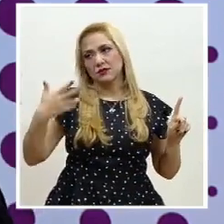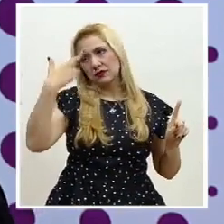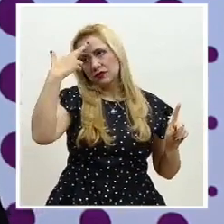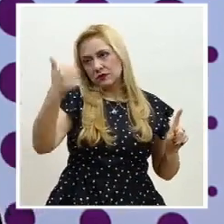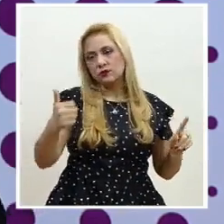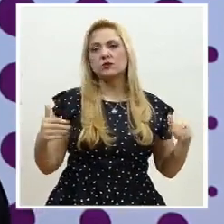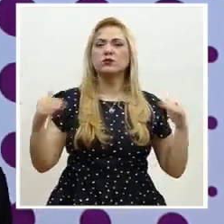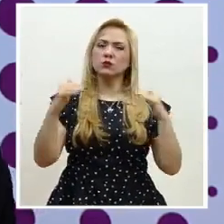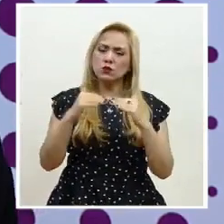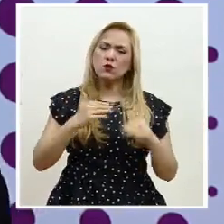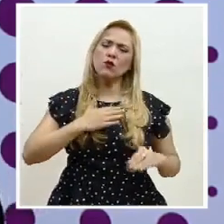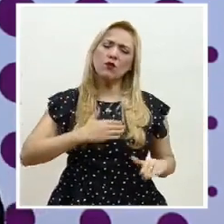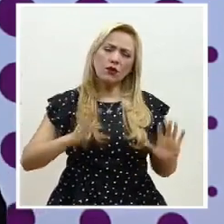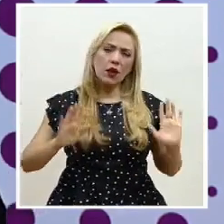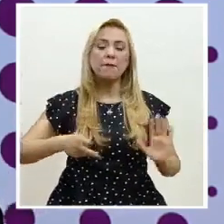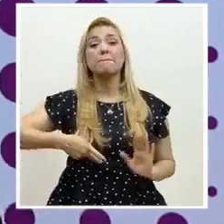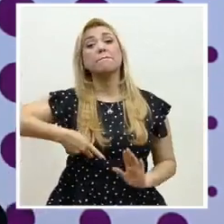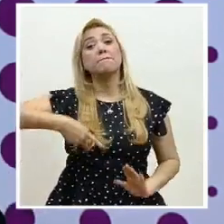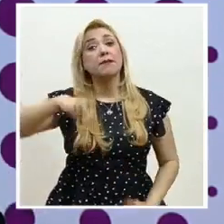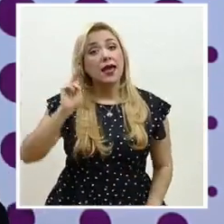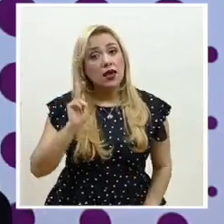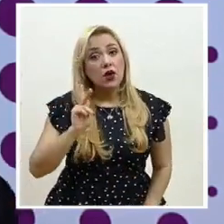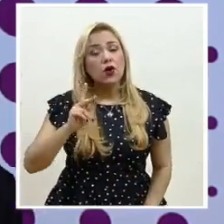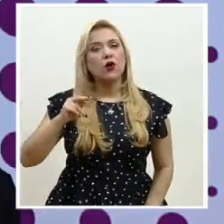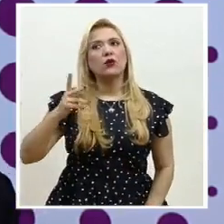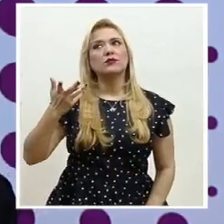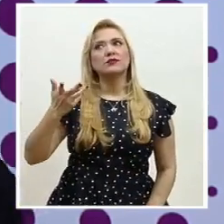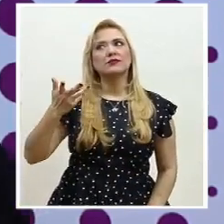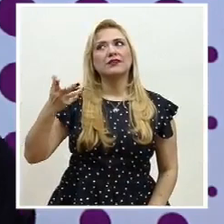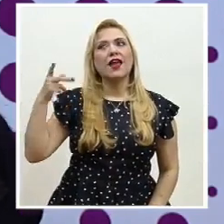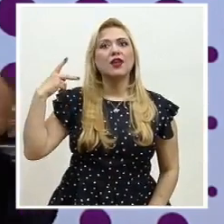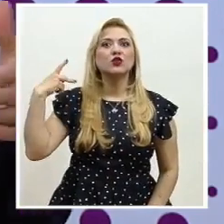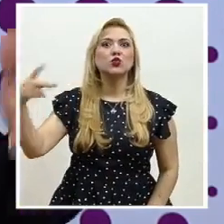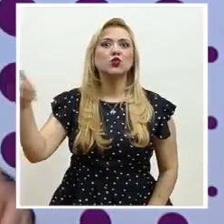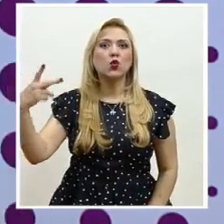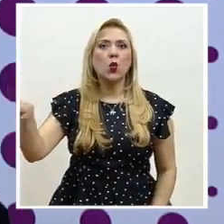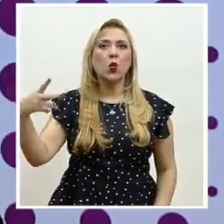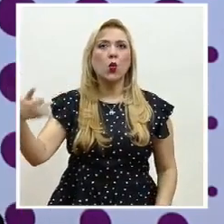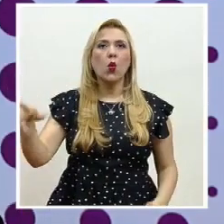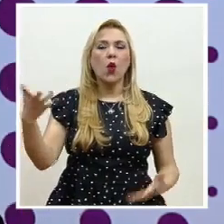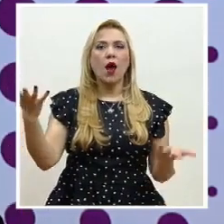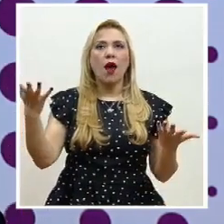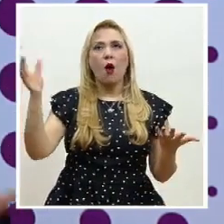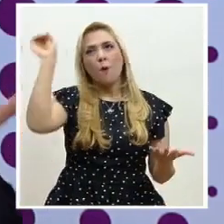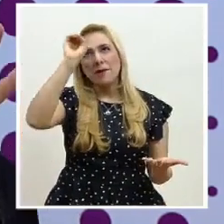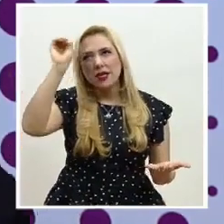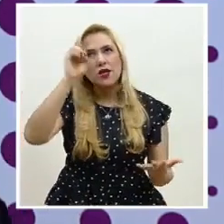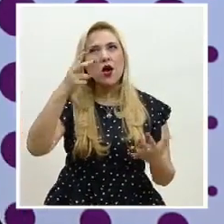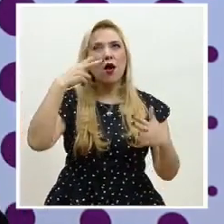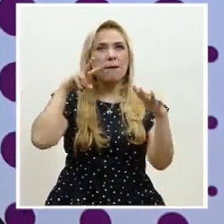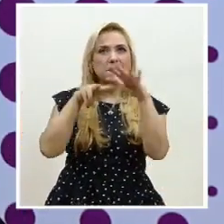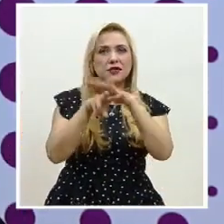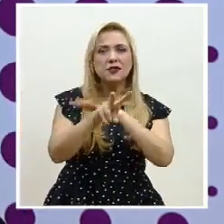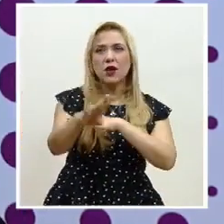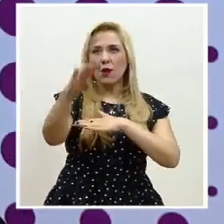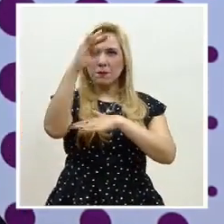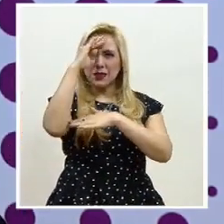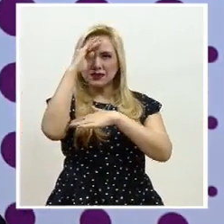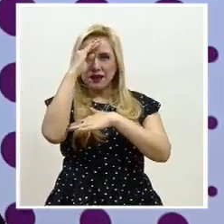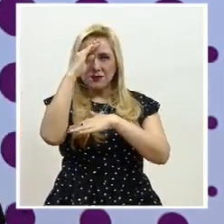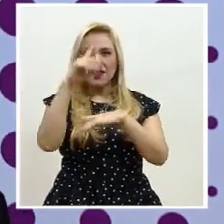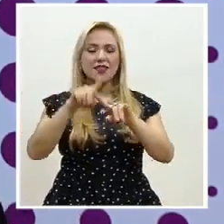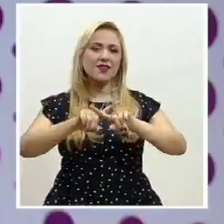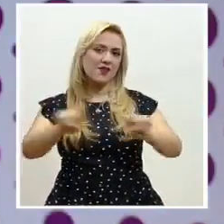igualdad, etcétera, pero también por la perspectiva que yo creo, por ejemplo, aportan o que han llevado adelante mucho en la defensa, por ejemplo, de la perspectiva de